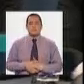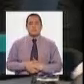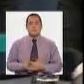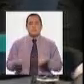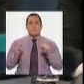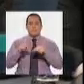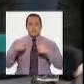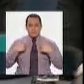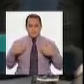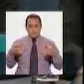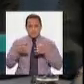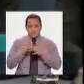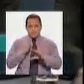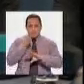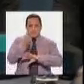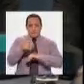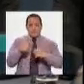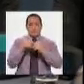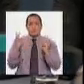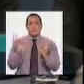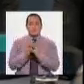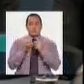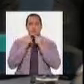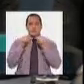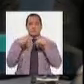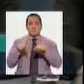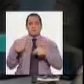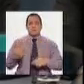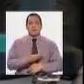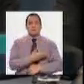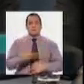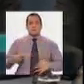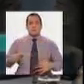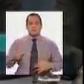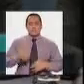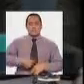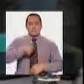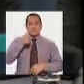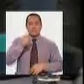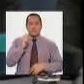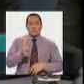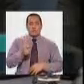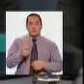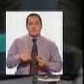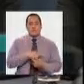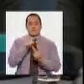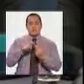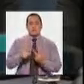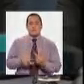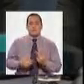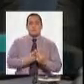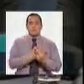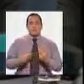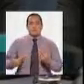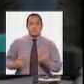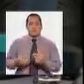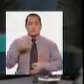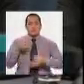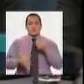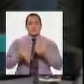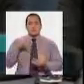Cuando llegamos a la reunión, solo se encontraba la presidenta de la sala y el presidente del Poder Judicial,